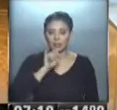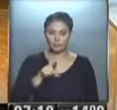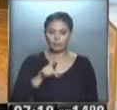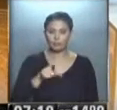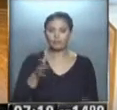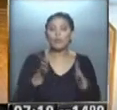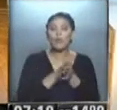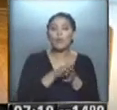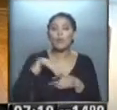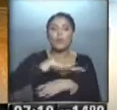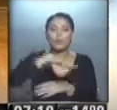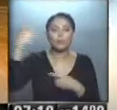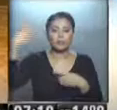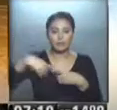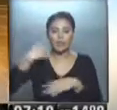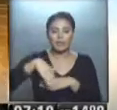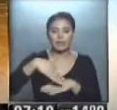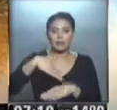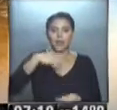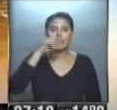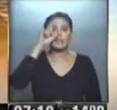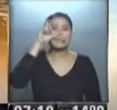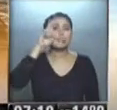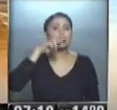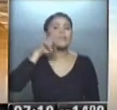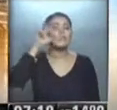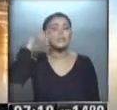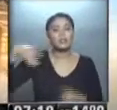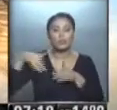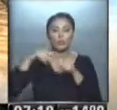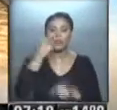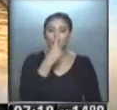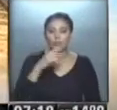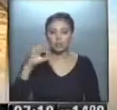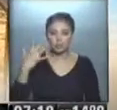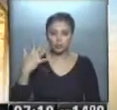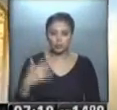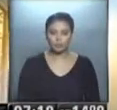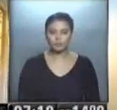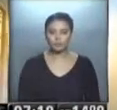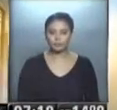Fernando Grey, en el paso a nivel de Avenida Antonio Cervetti y Ruta Provincial número 205.